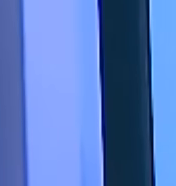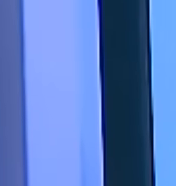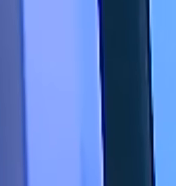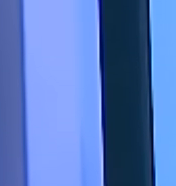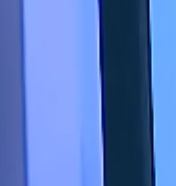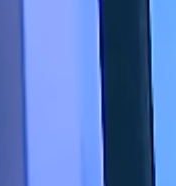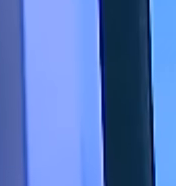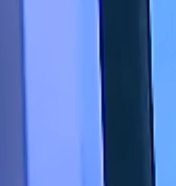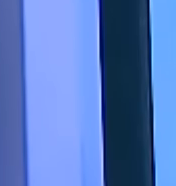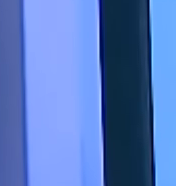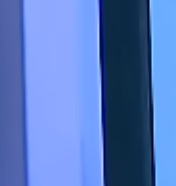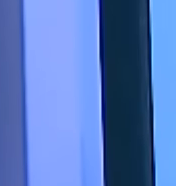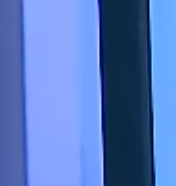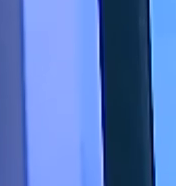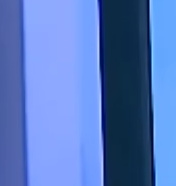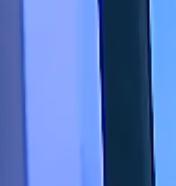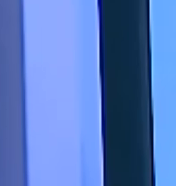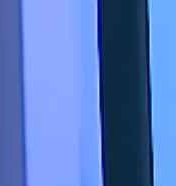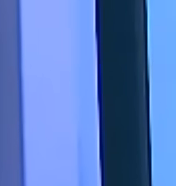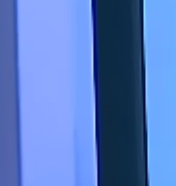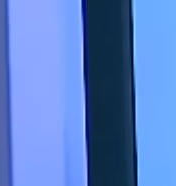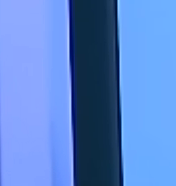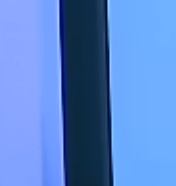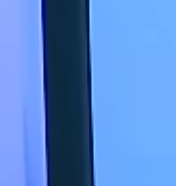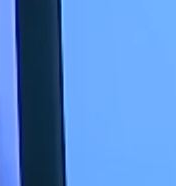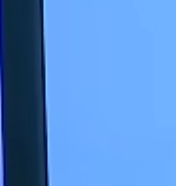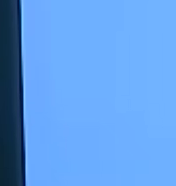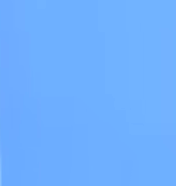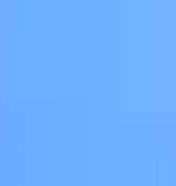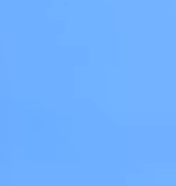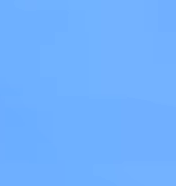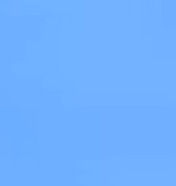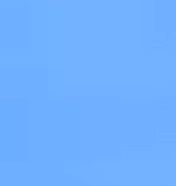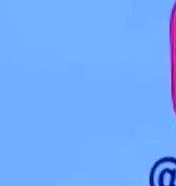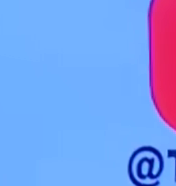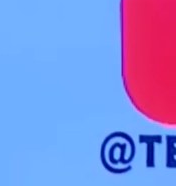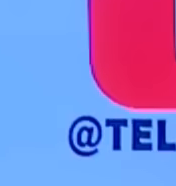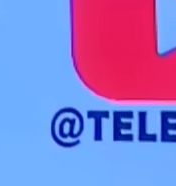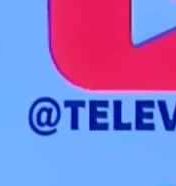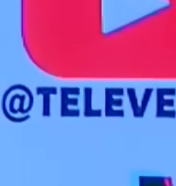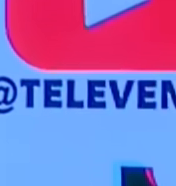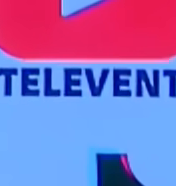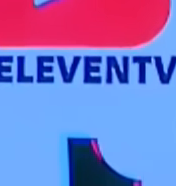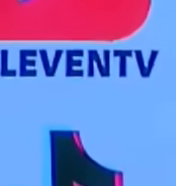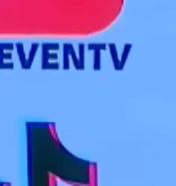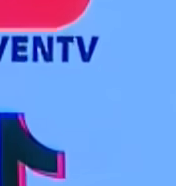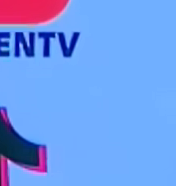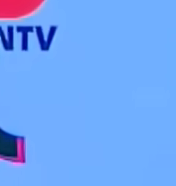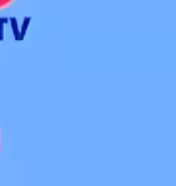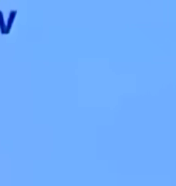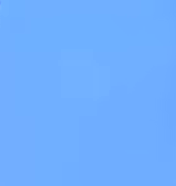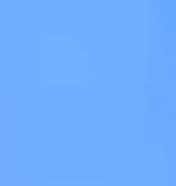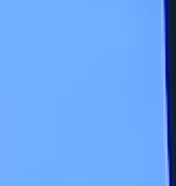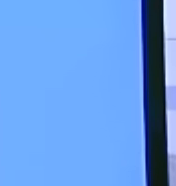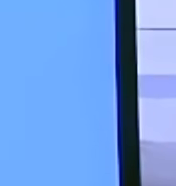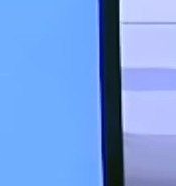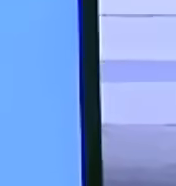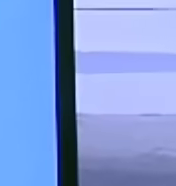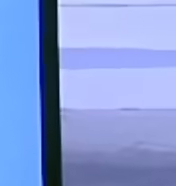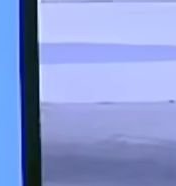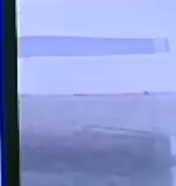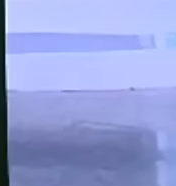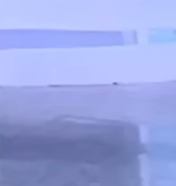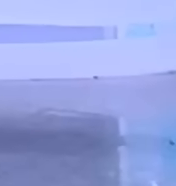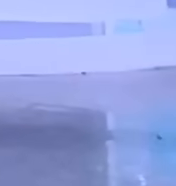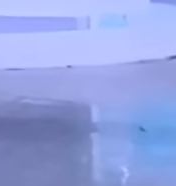Imprudencia al volante. Mientras se registraban fuertes precipitaciones en Aragua, un conductor intentó pasar un puente que estaba